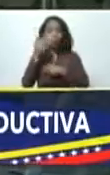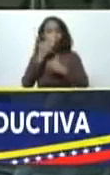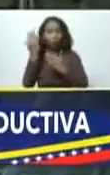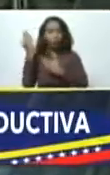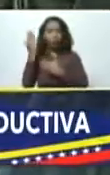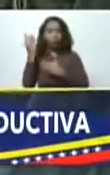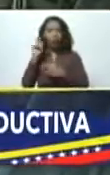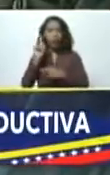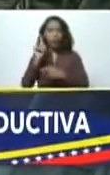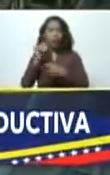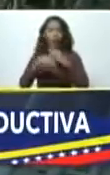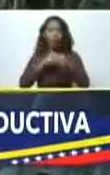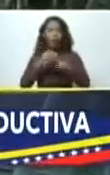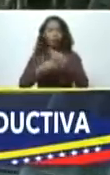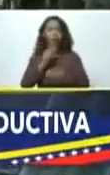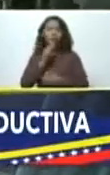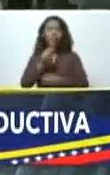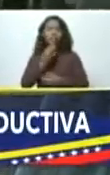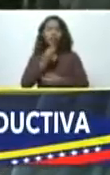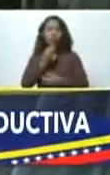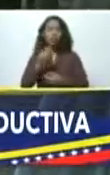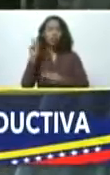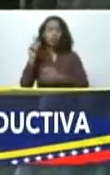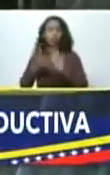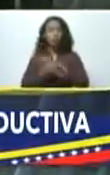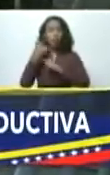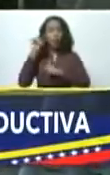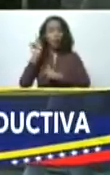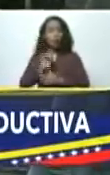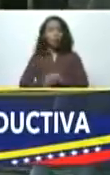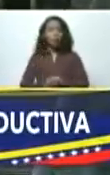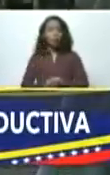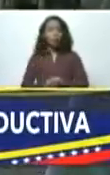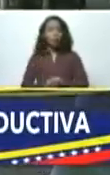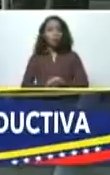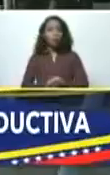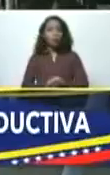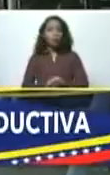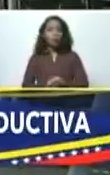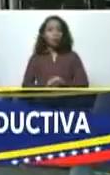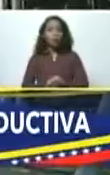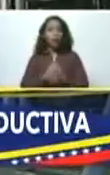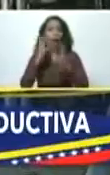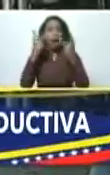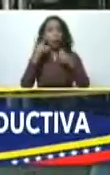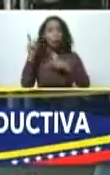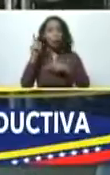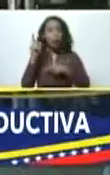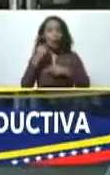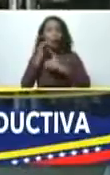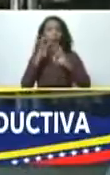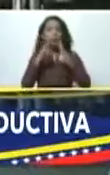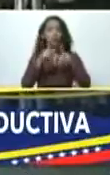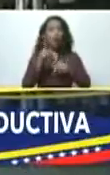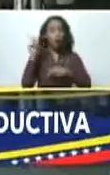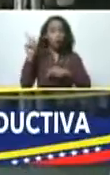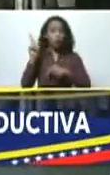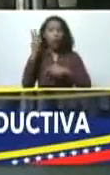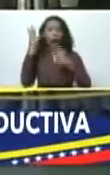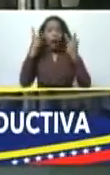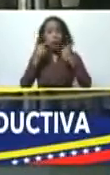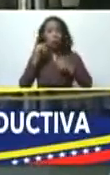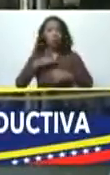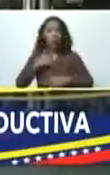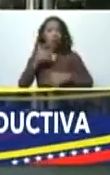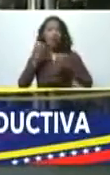rato, que correcto. Es Hassanen, es una de las razas más productoras. Y como le dijo la compañera anterior, es una raza que puede llegar incluso hasta los